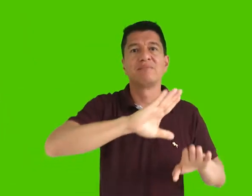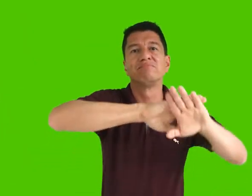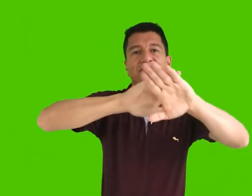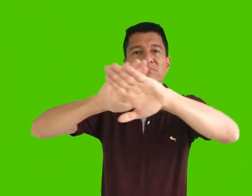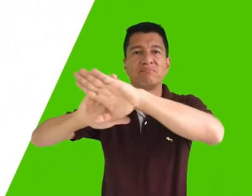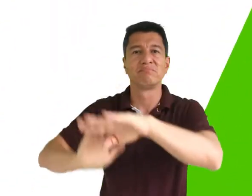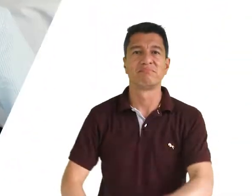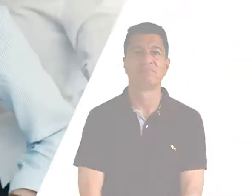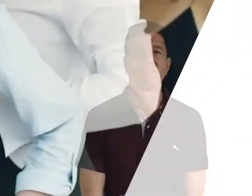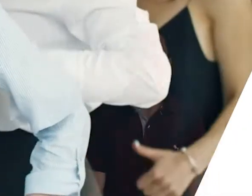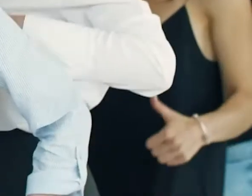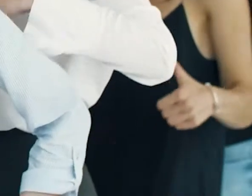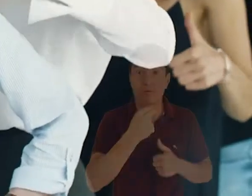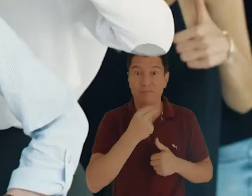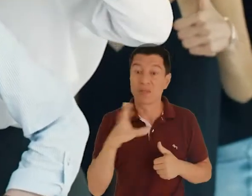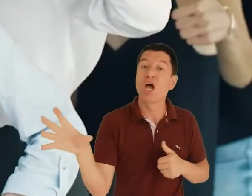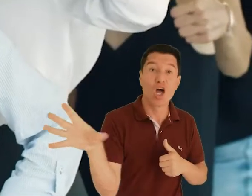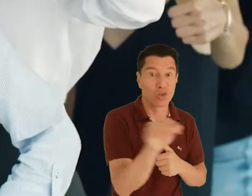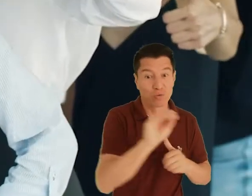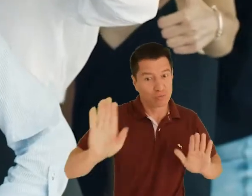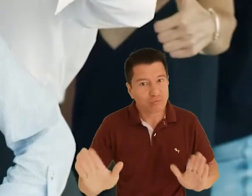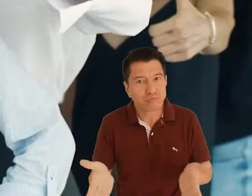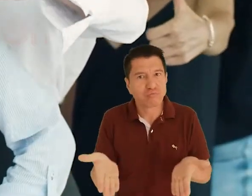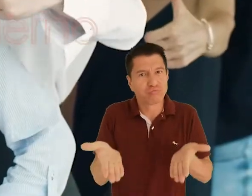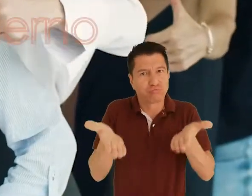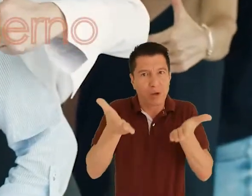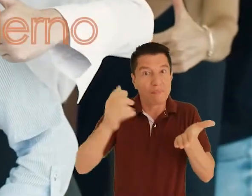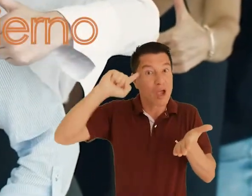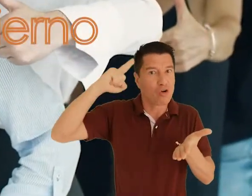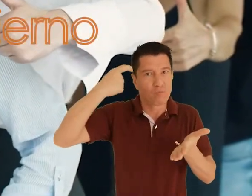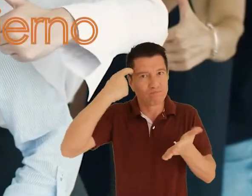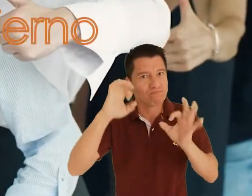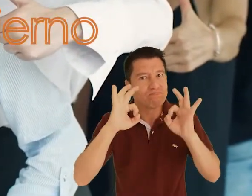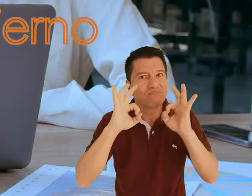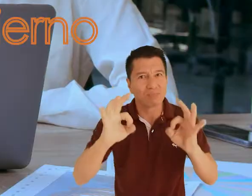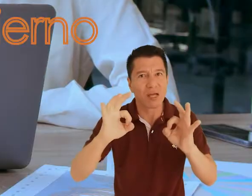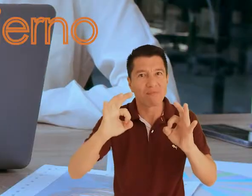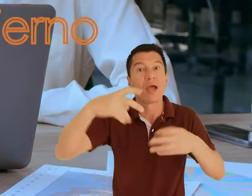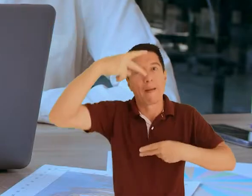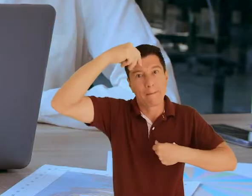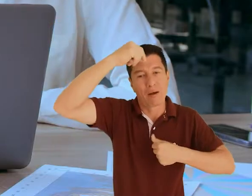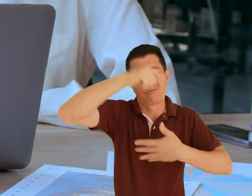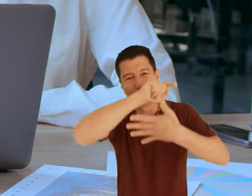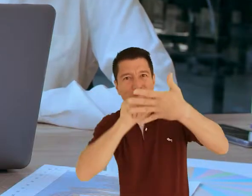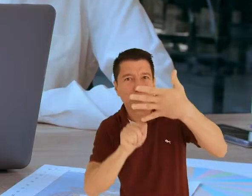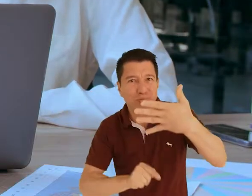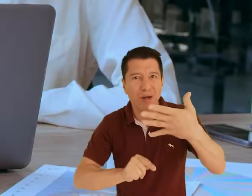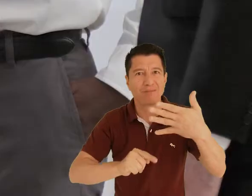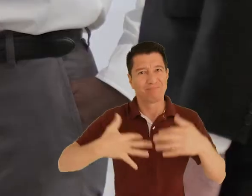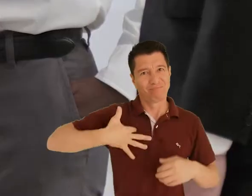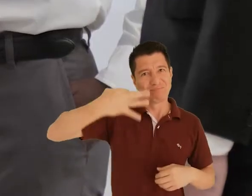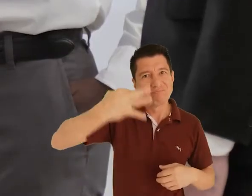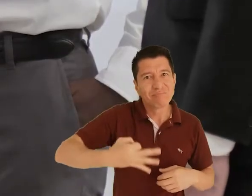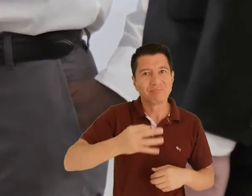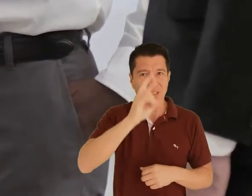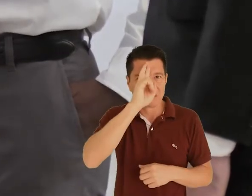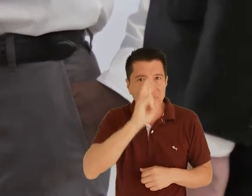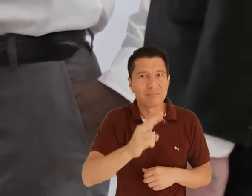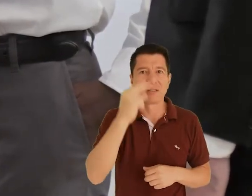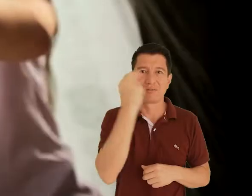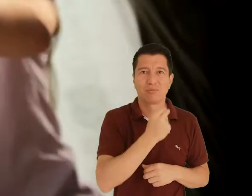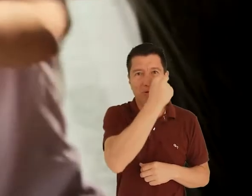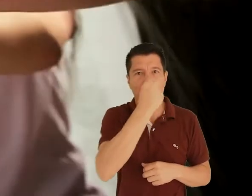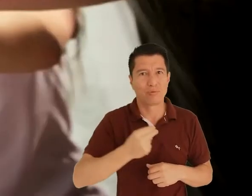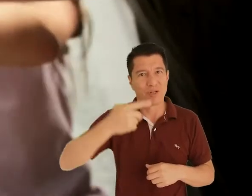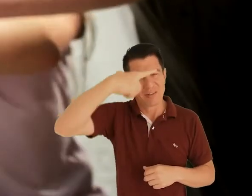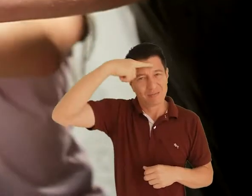derechos. Avanzamos hacia el establecimiento de un buen gobierno con valores como la honestidad, respeto,